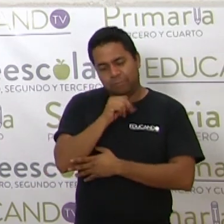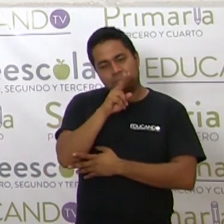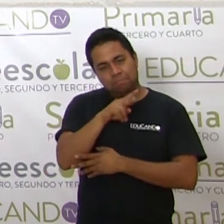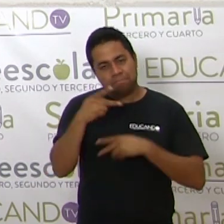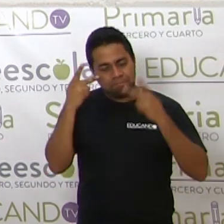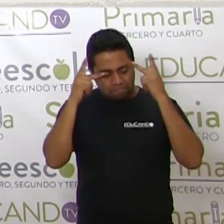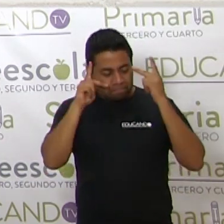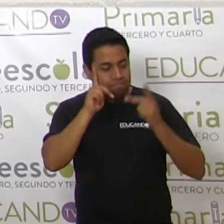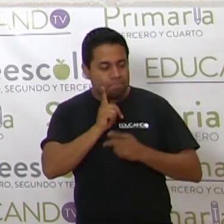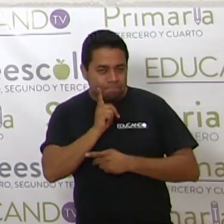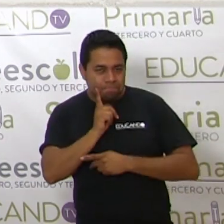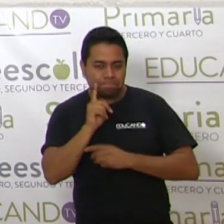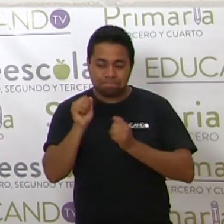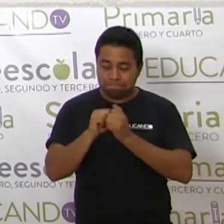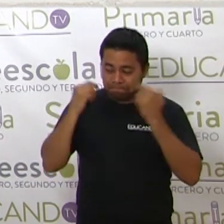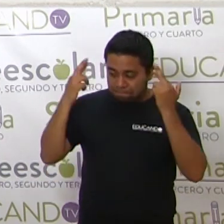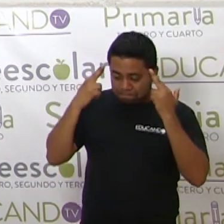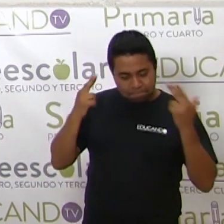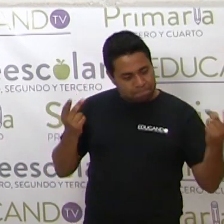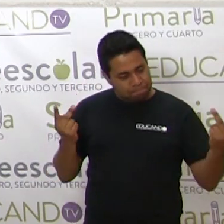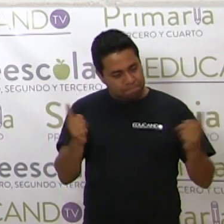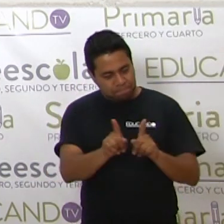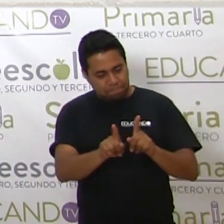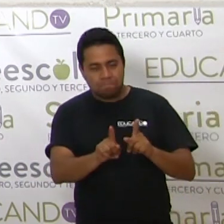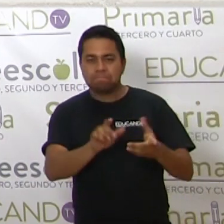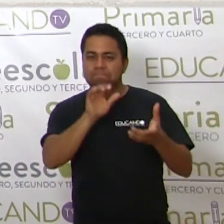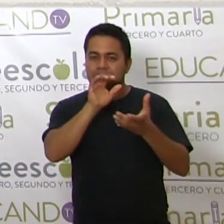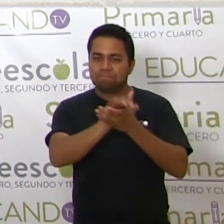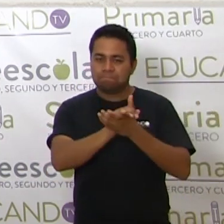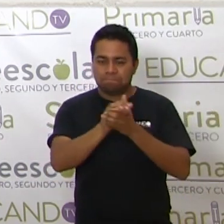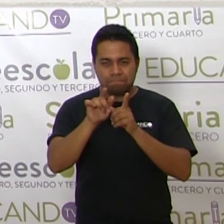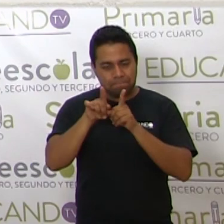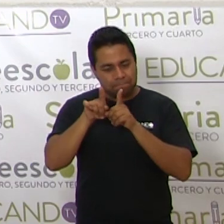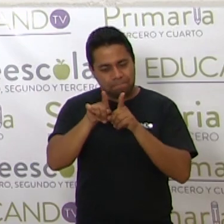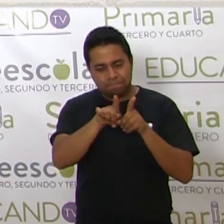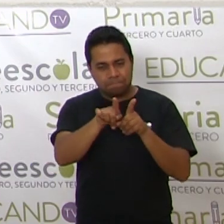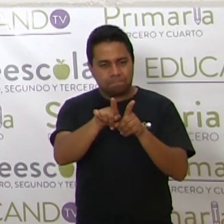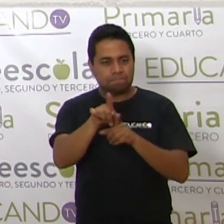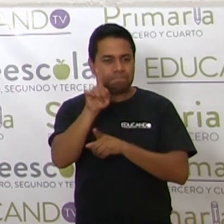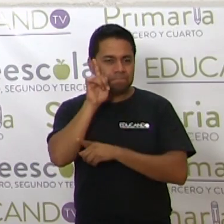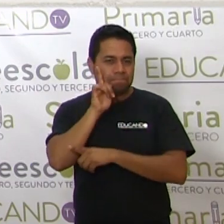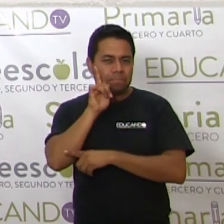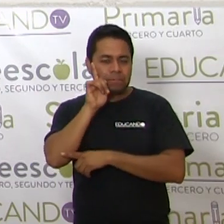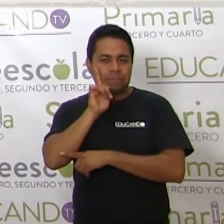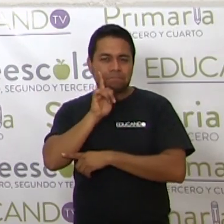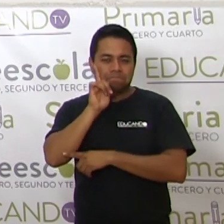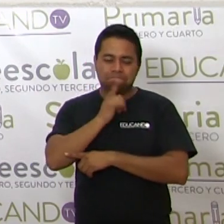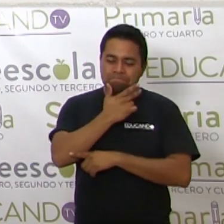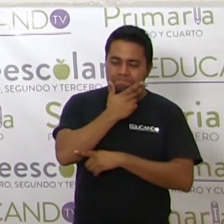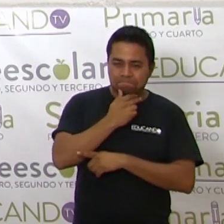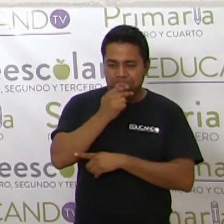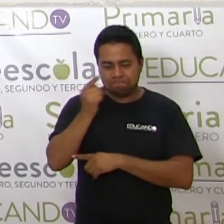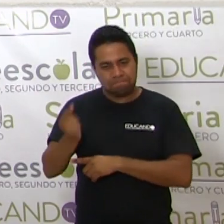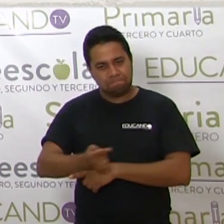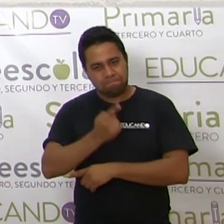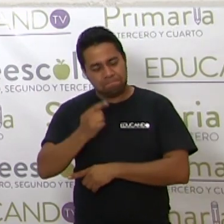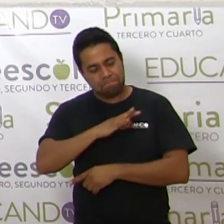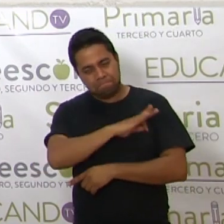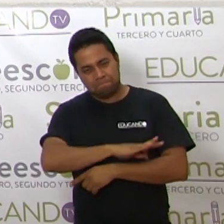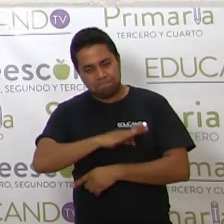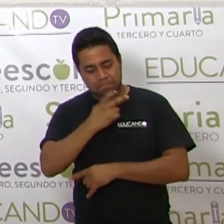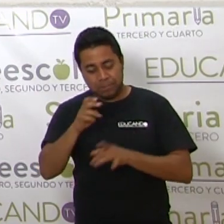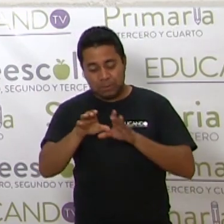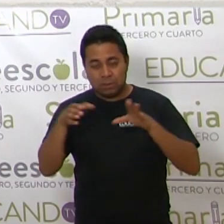se casó con el rey y fueron e intentaron ser felices día a día y colorín colorado